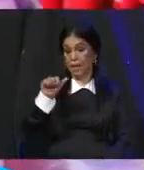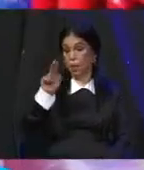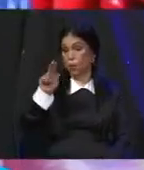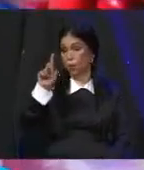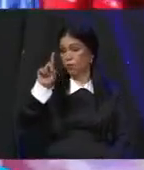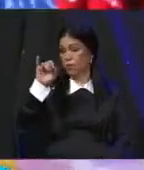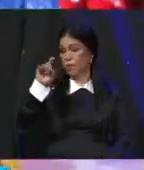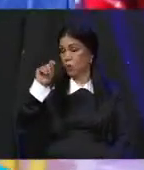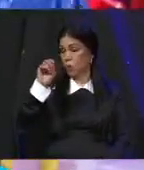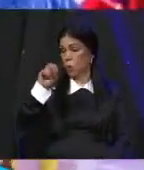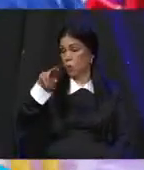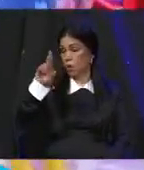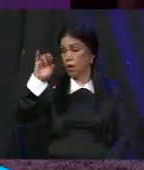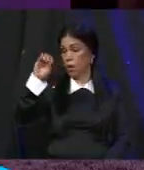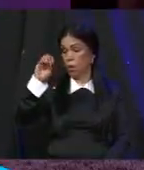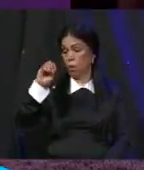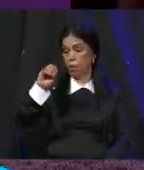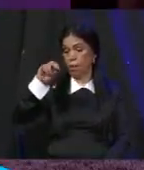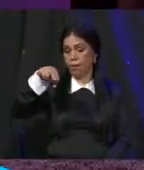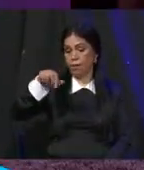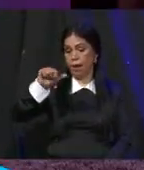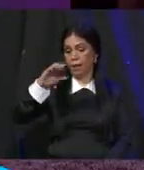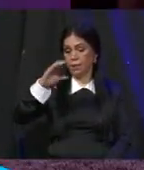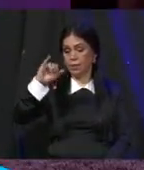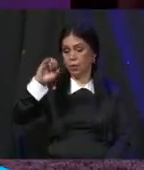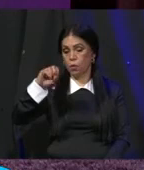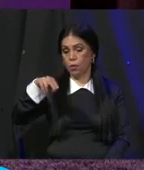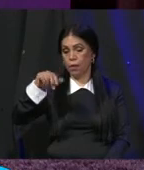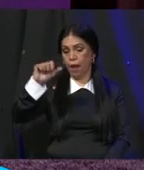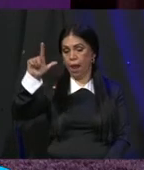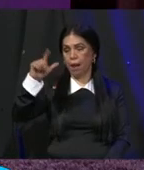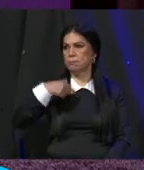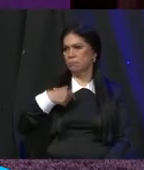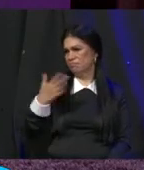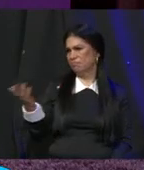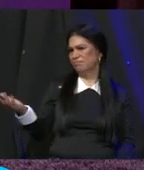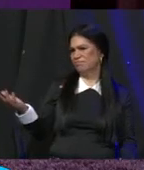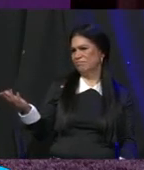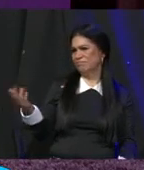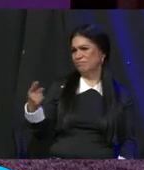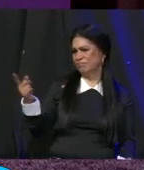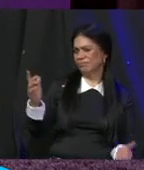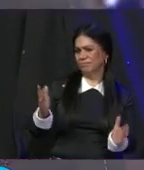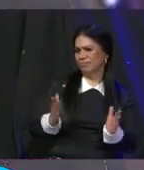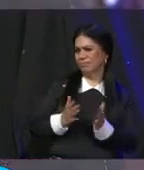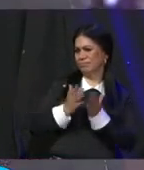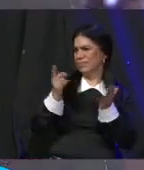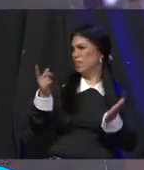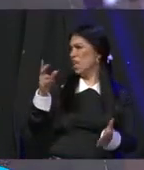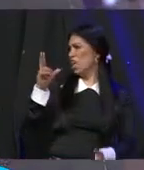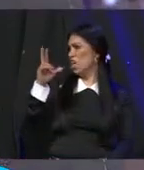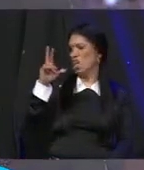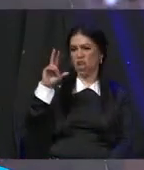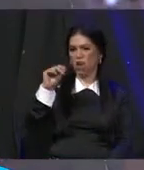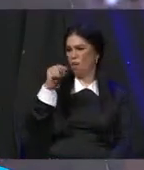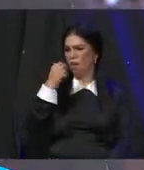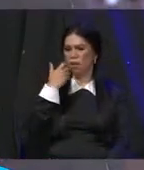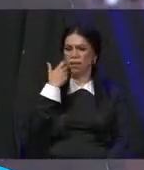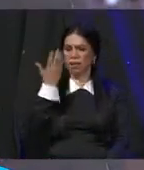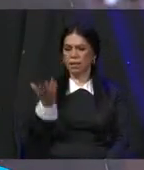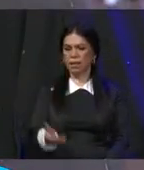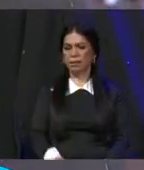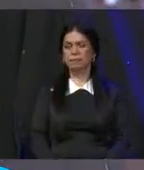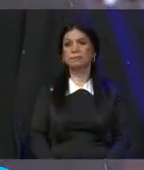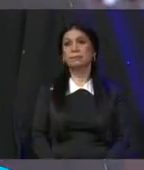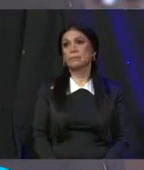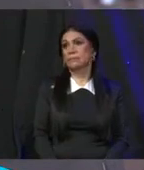Impresionante. Entonces, en el Auditorio Nacional no nos querían abrir las puertas porque decían que quiénes éramos nosotros. Claro. O sea, para llenar un lugar de así. Entonces, pues sí, se tuvo que